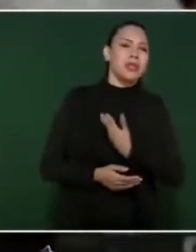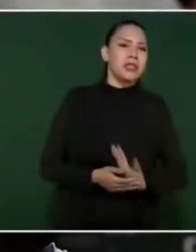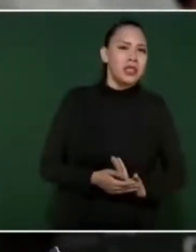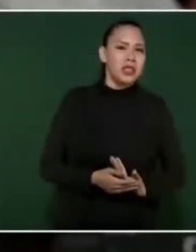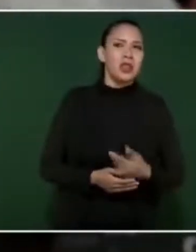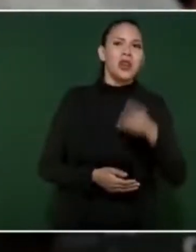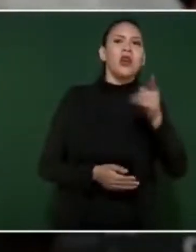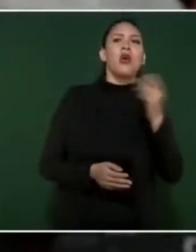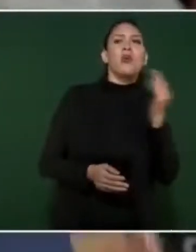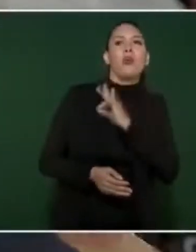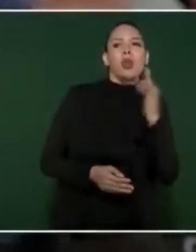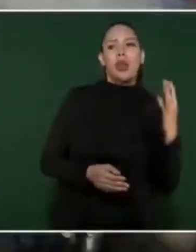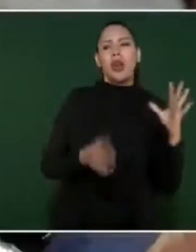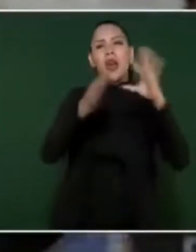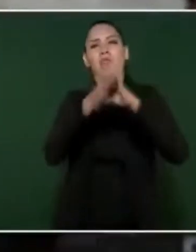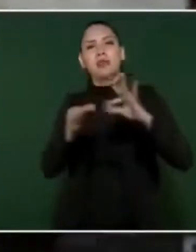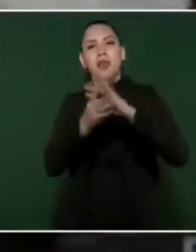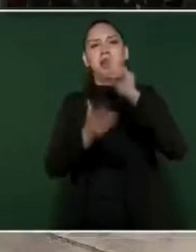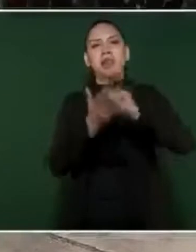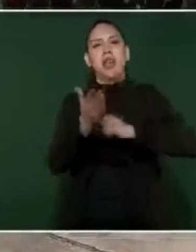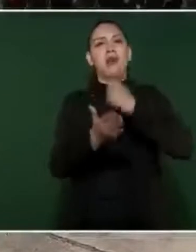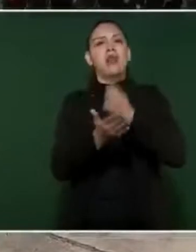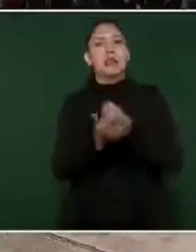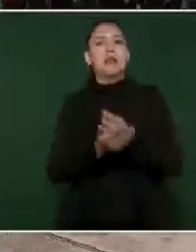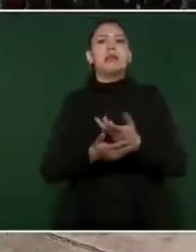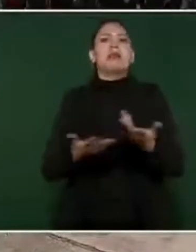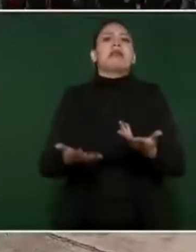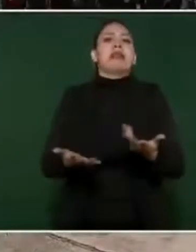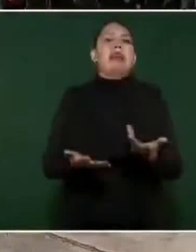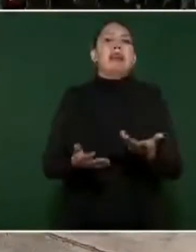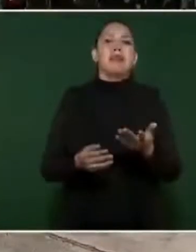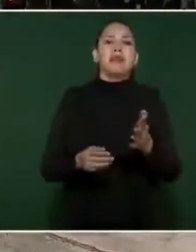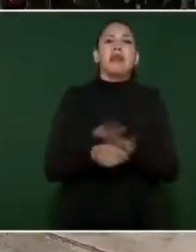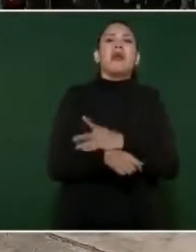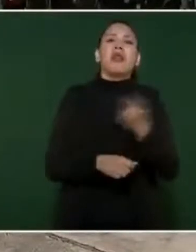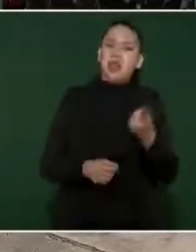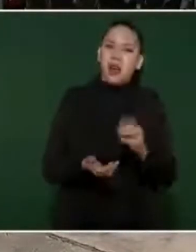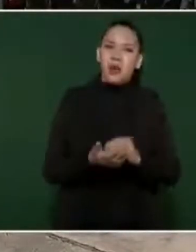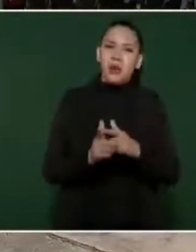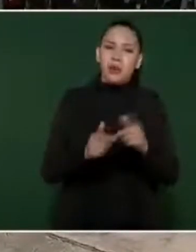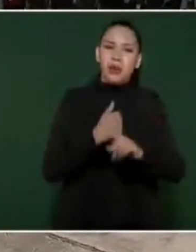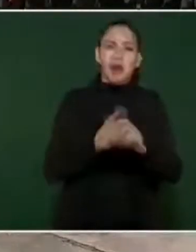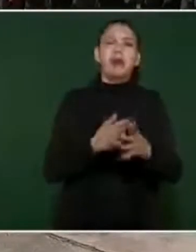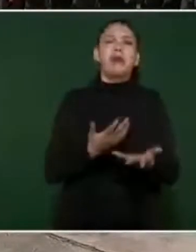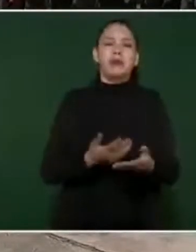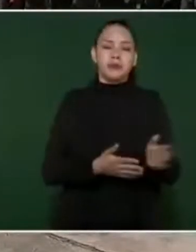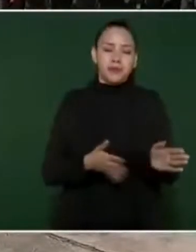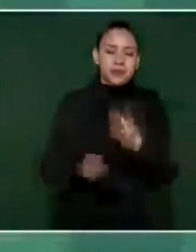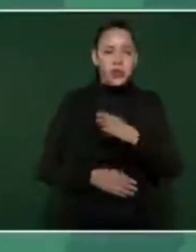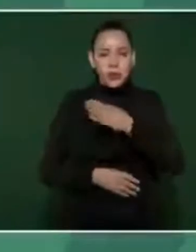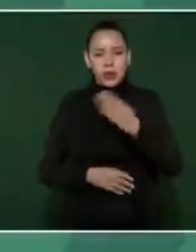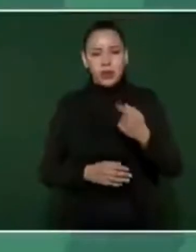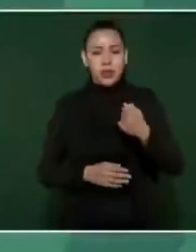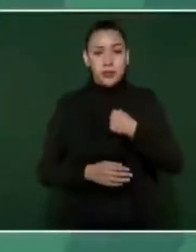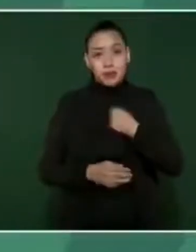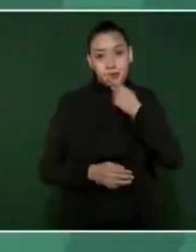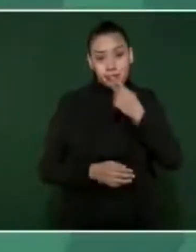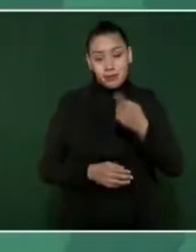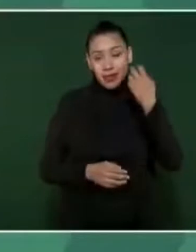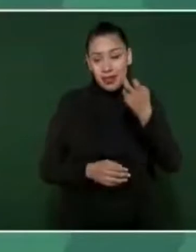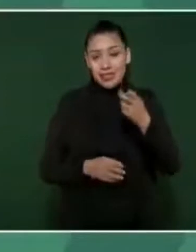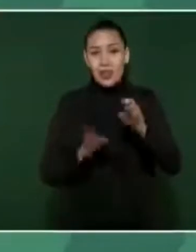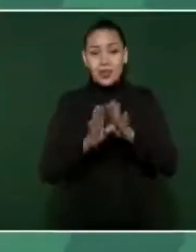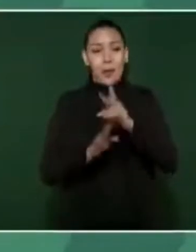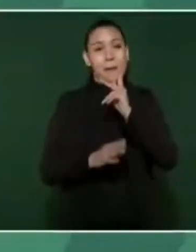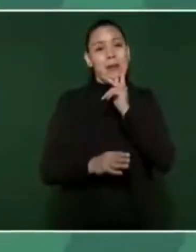los tamaulipecos sobre esto? Y tengo otra pregunta. Bueno, decirles que en esta materia de